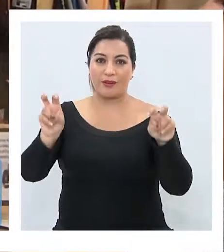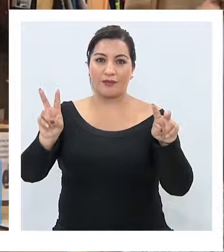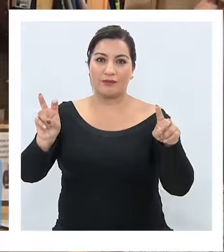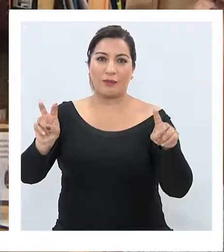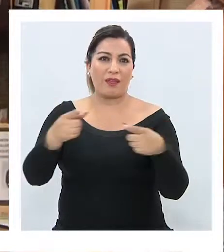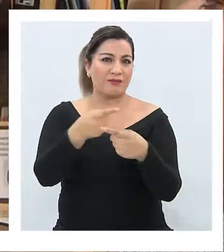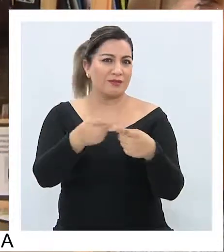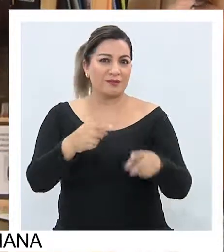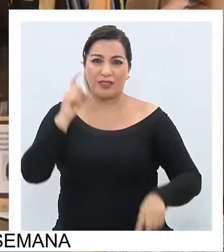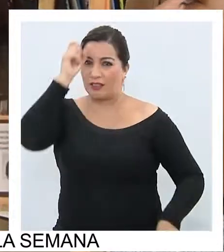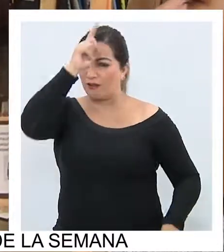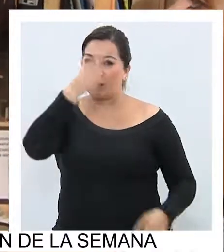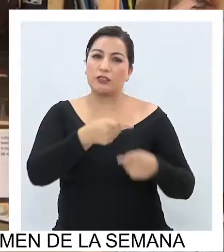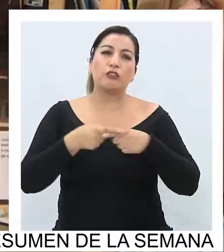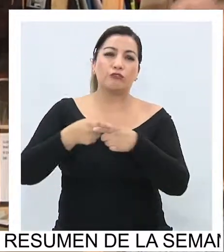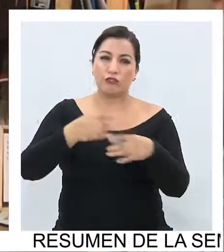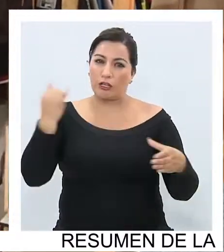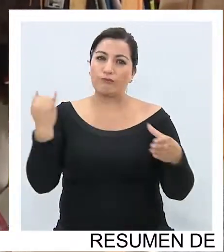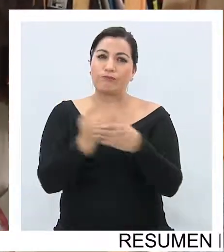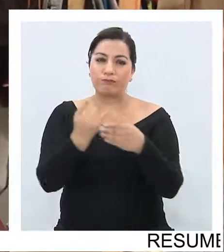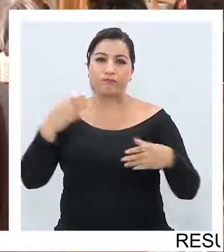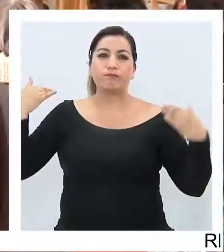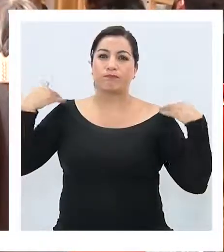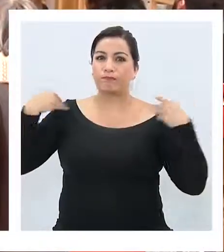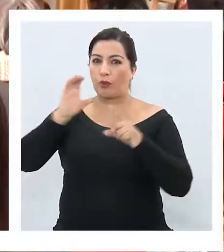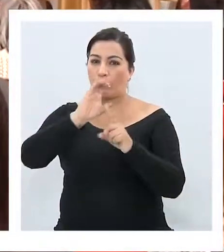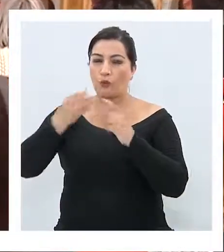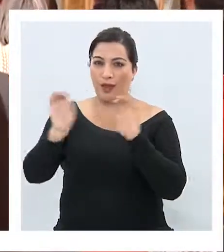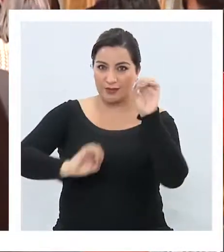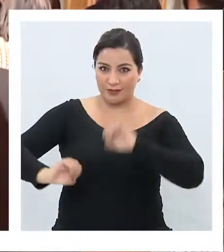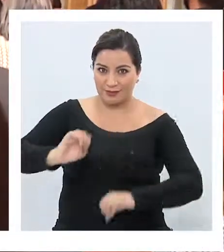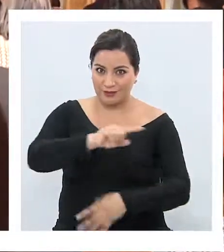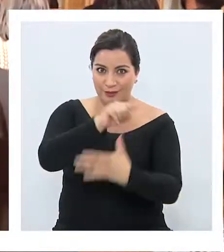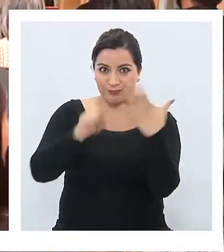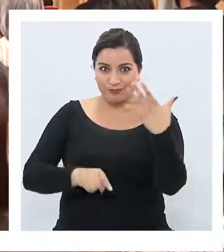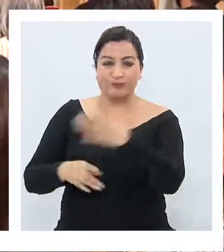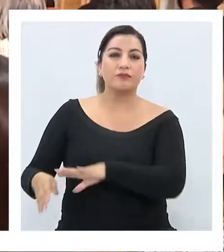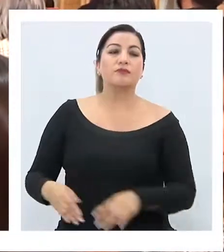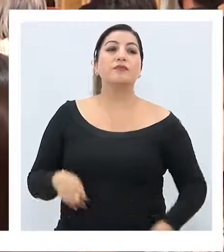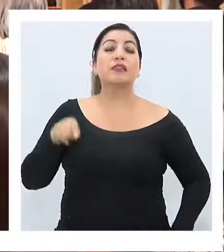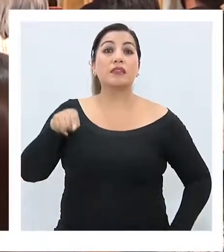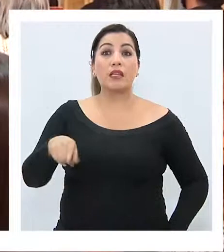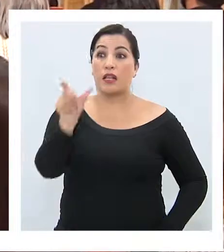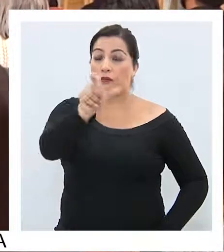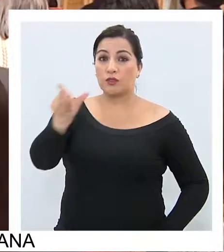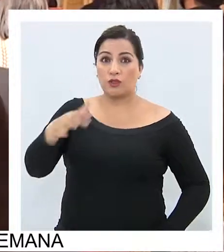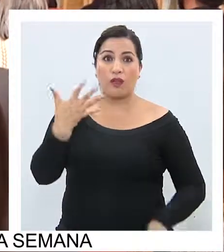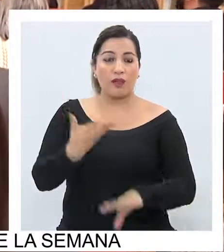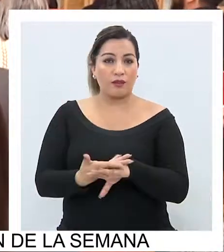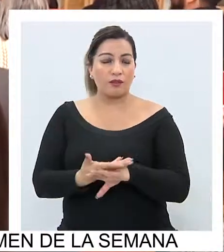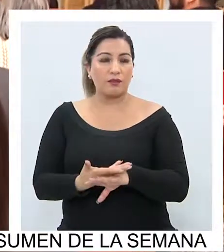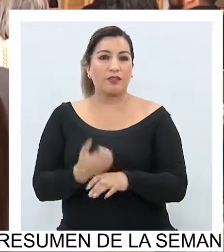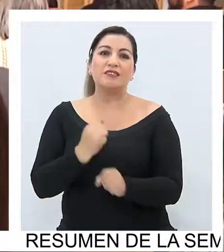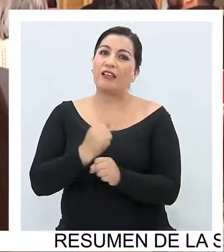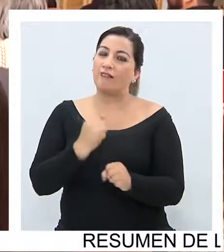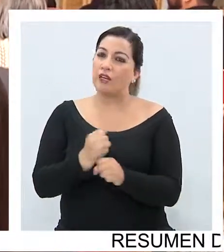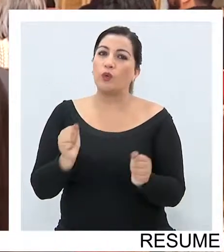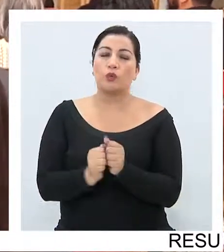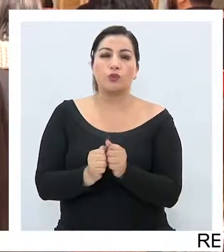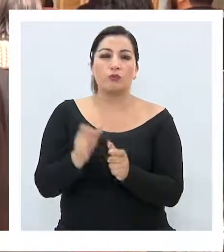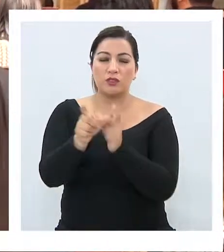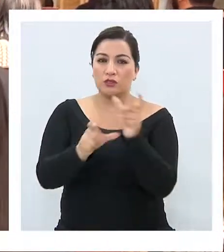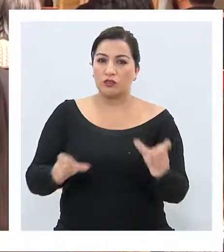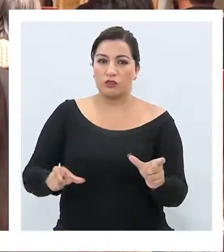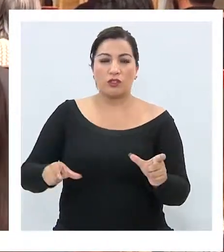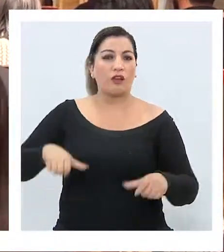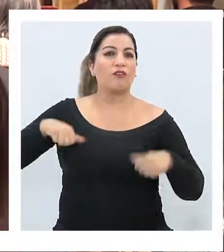controversiales como el tema social, la inclusión, el deporte, la cultura y la ciencia. Entre ellos, existen jóvenes que trabajan en gastronomía,